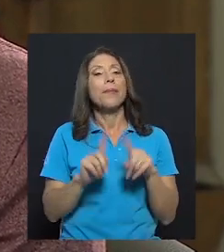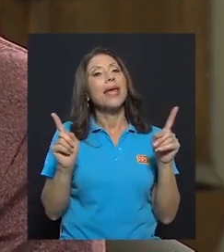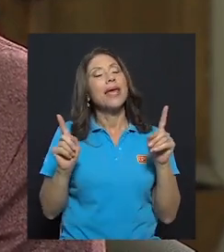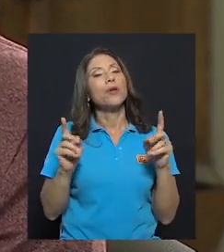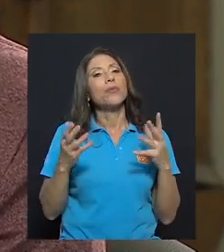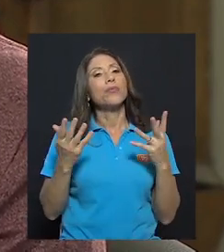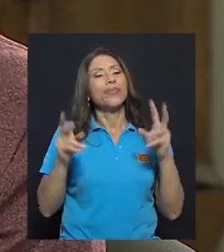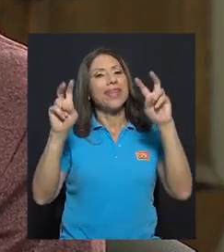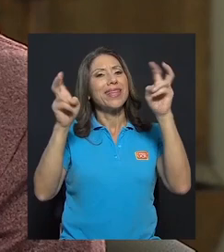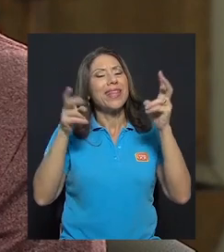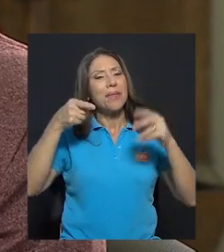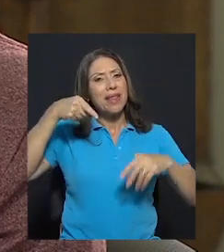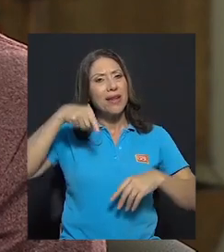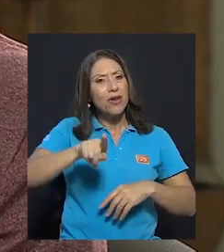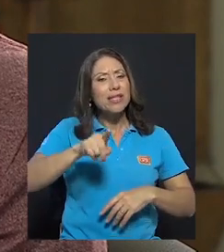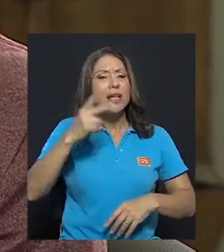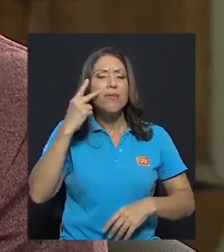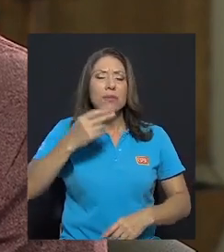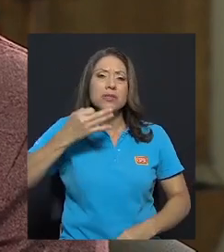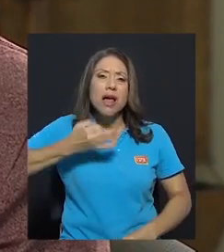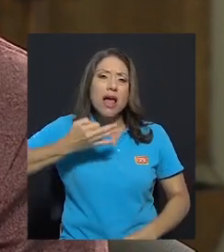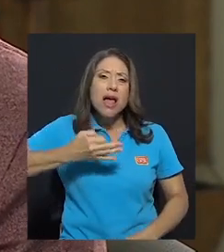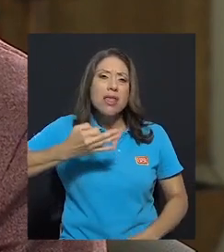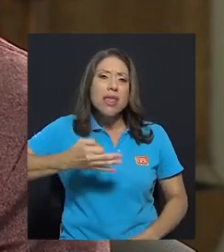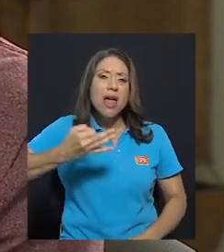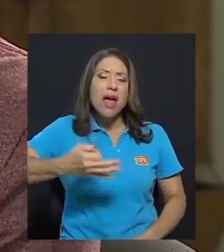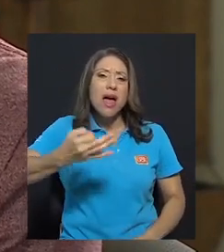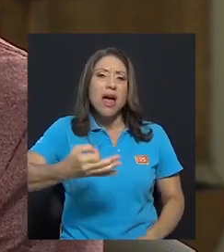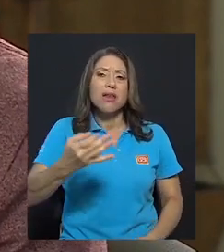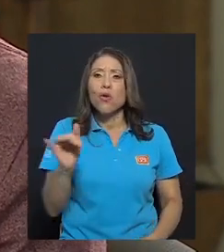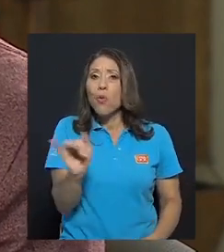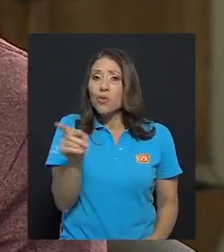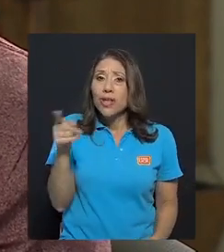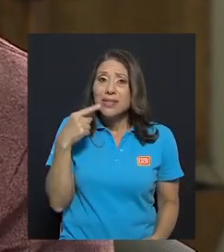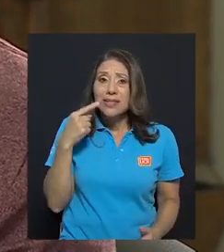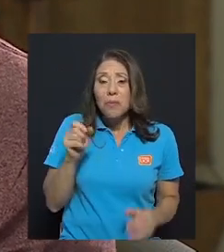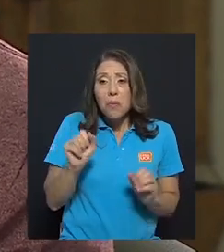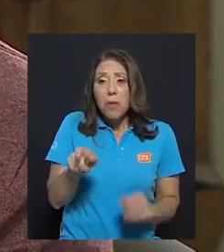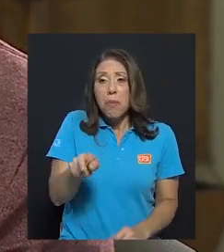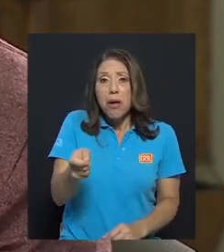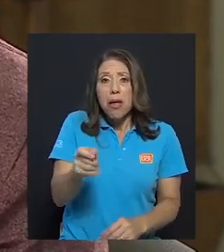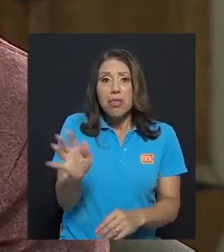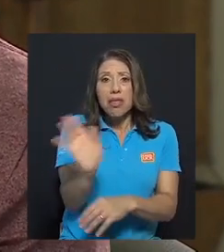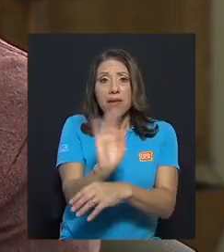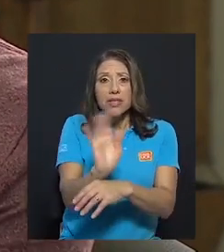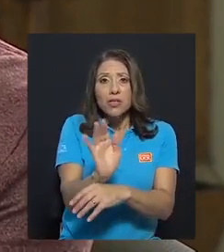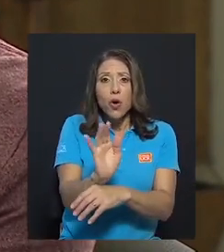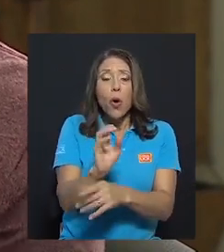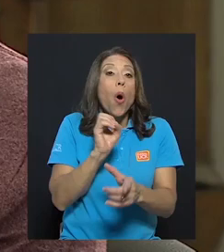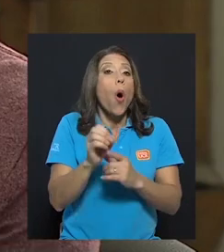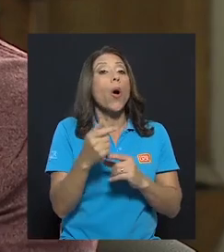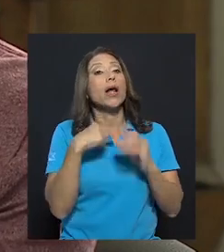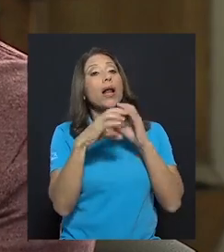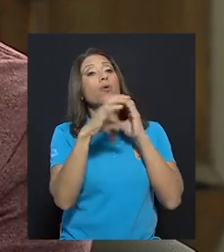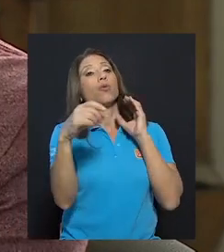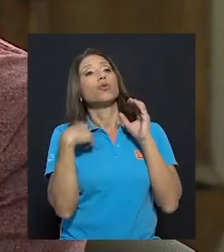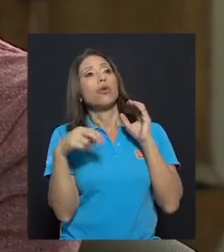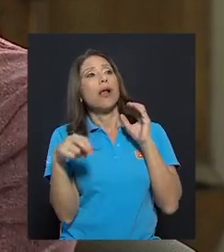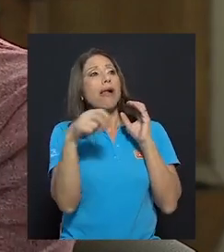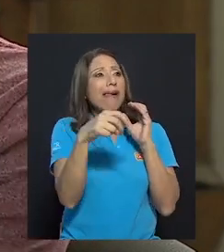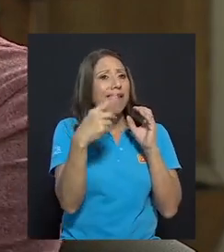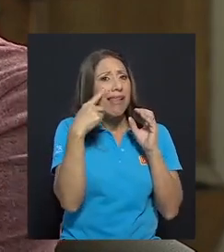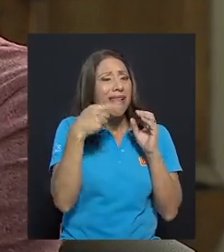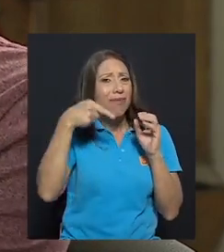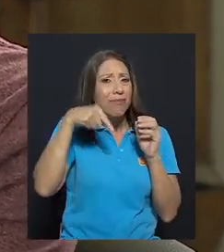pero el tema de la violencia nosotros lo vemos a diario, tan simple como lo mencionan ustedes, ver la televisión, o yo me monto un autobús, o yo voy